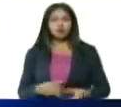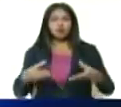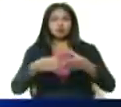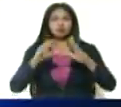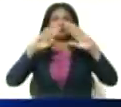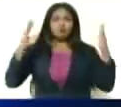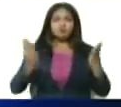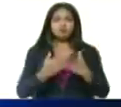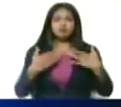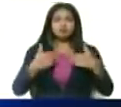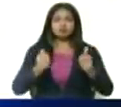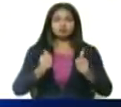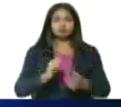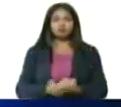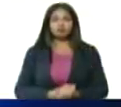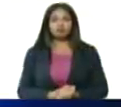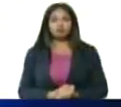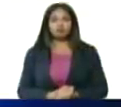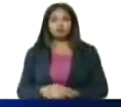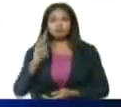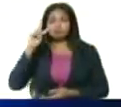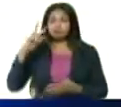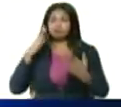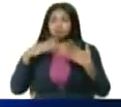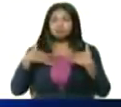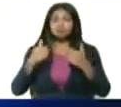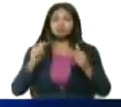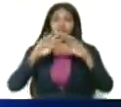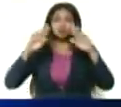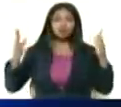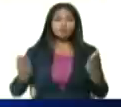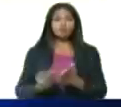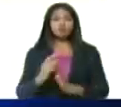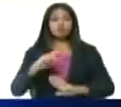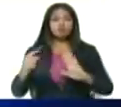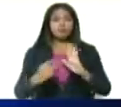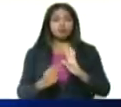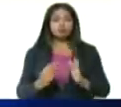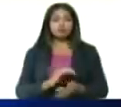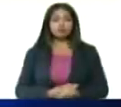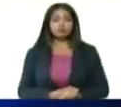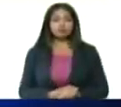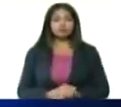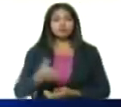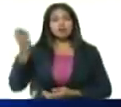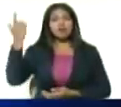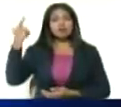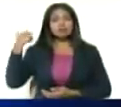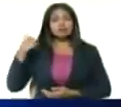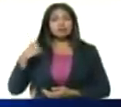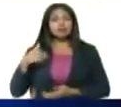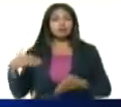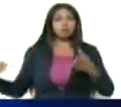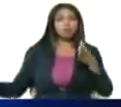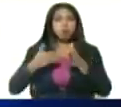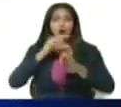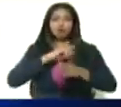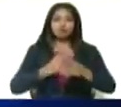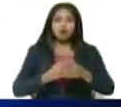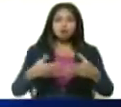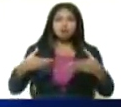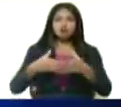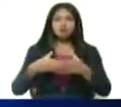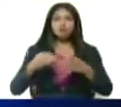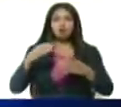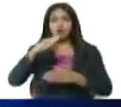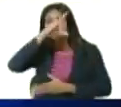Mundial de la Salud, que está velando por la salud del mundo entero. Ayer recibió un ataque infame por parte de